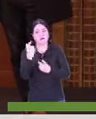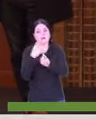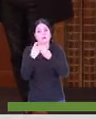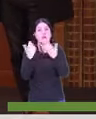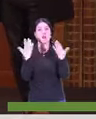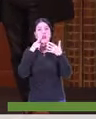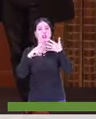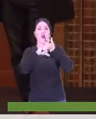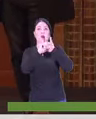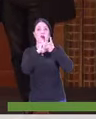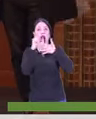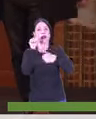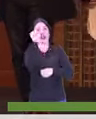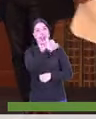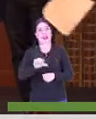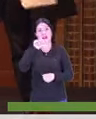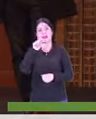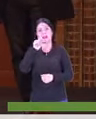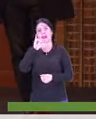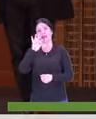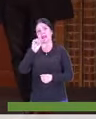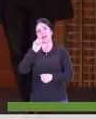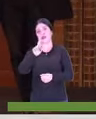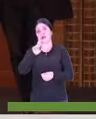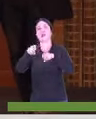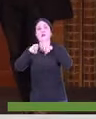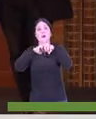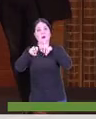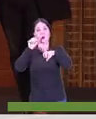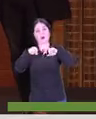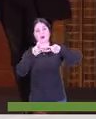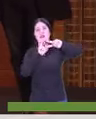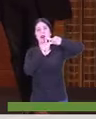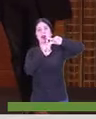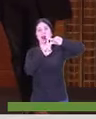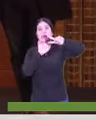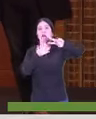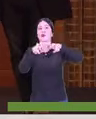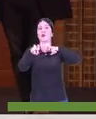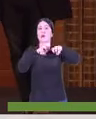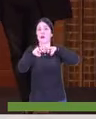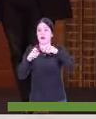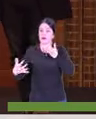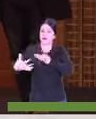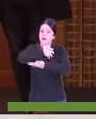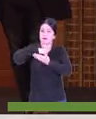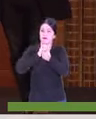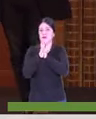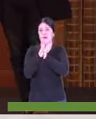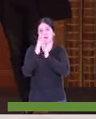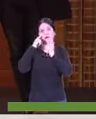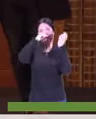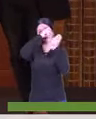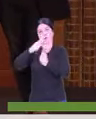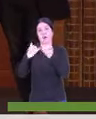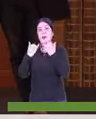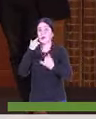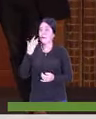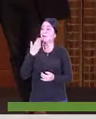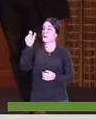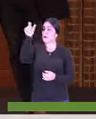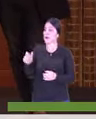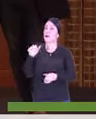Twitter @sectormovilidad usando el numeral movilidad rinde cuentas. Secretaria, ¿a usted le gusta la